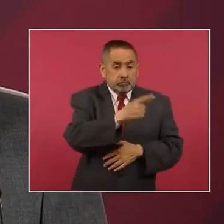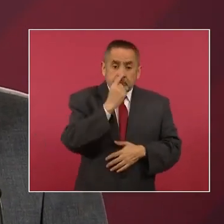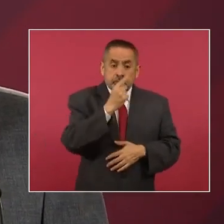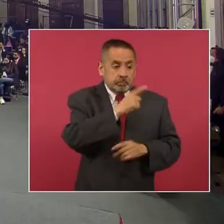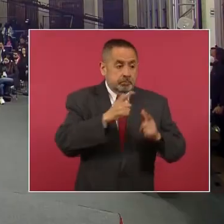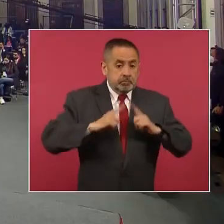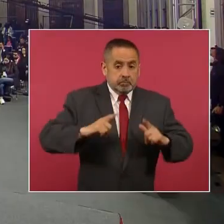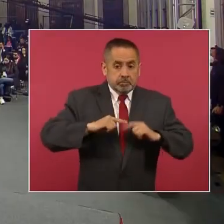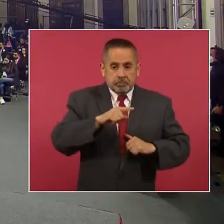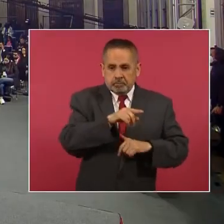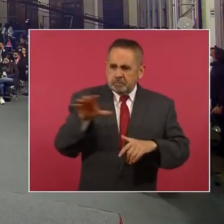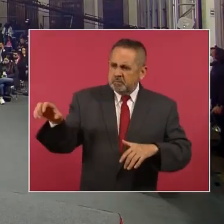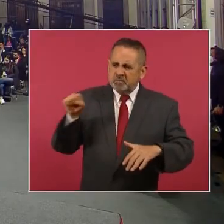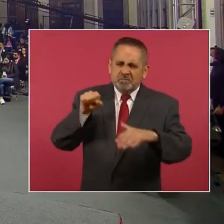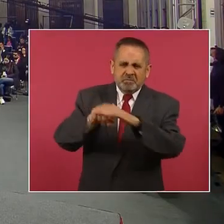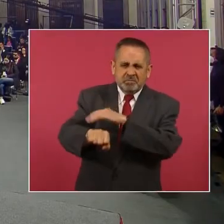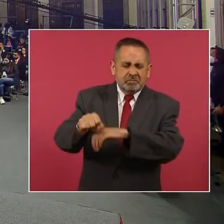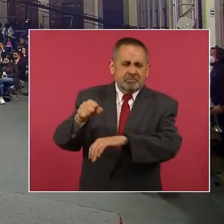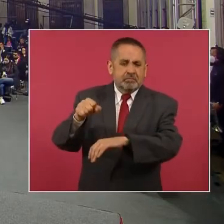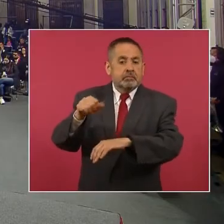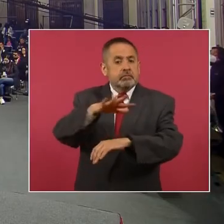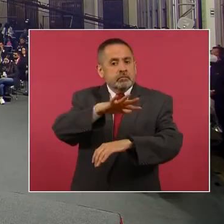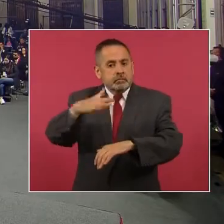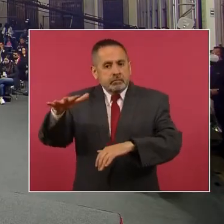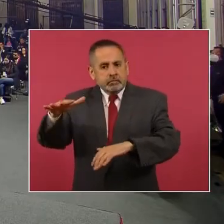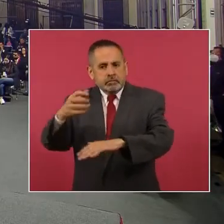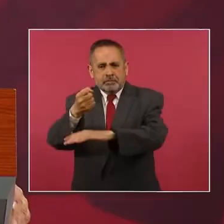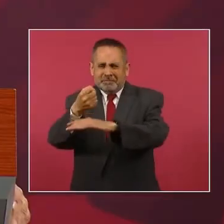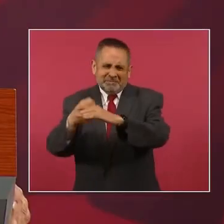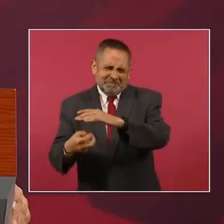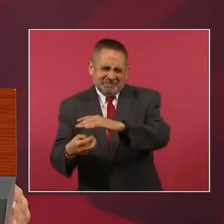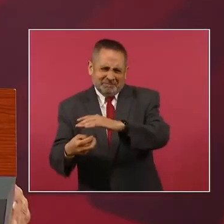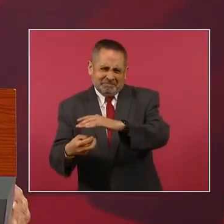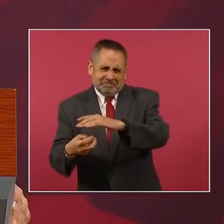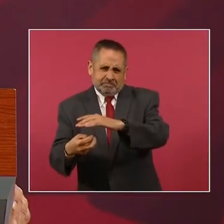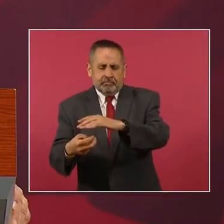judiciales, hasta ahogarlo.